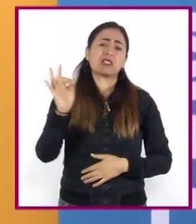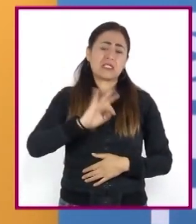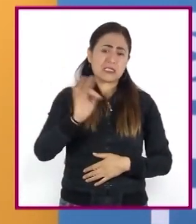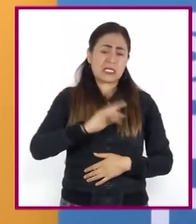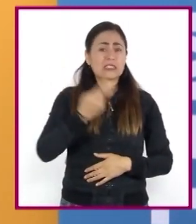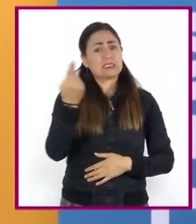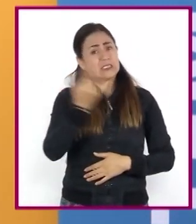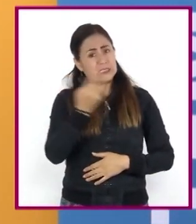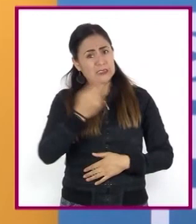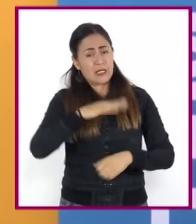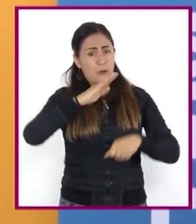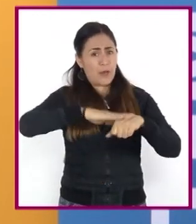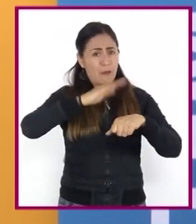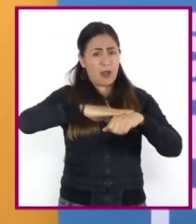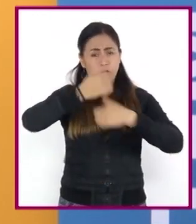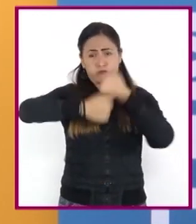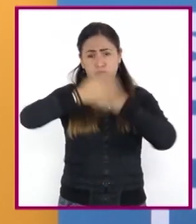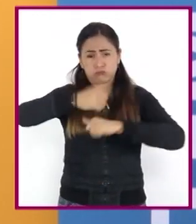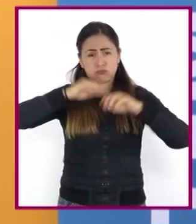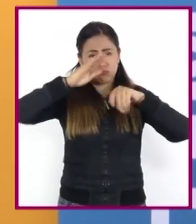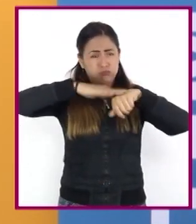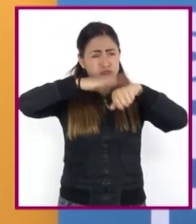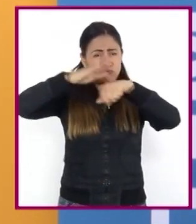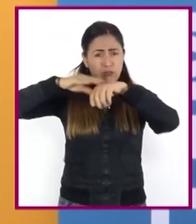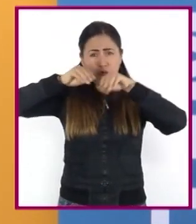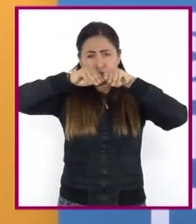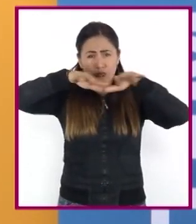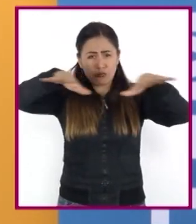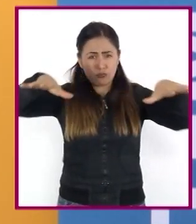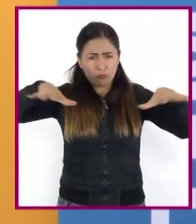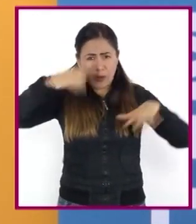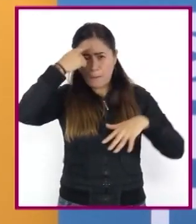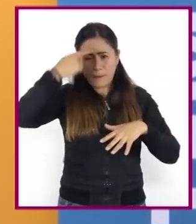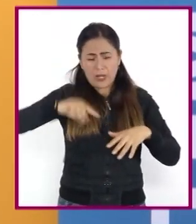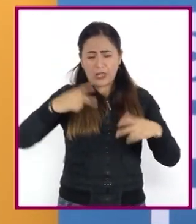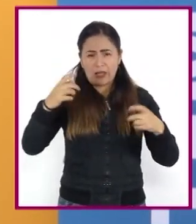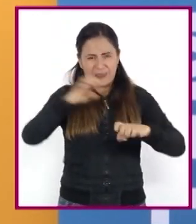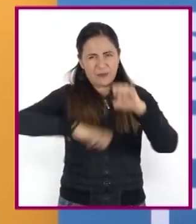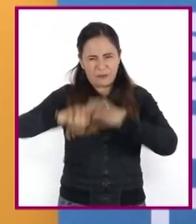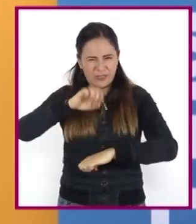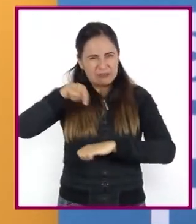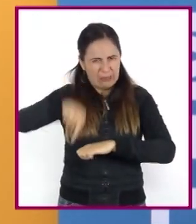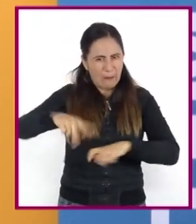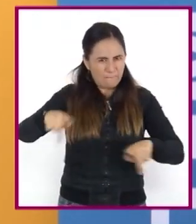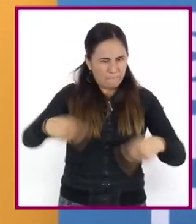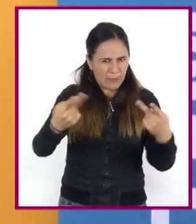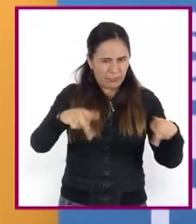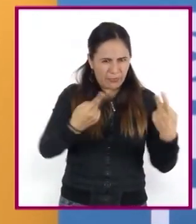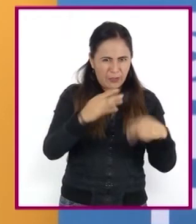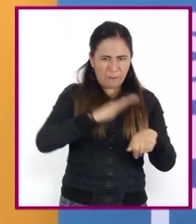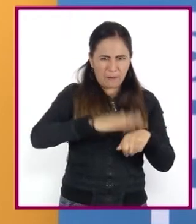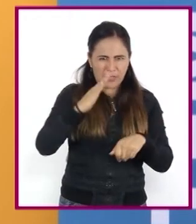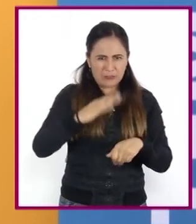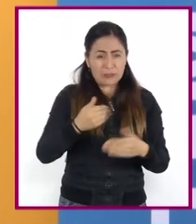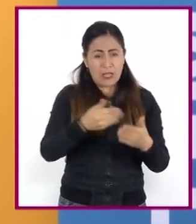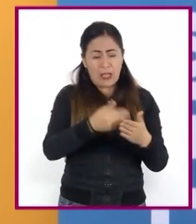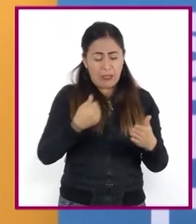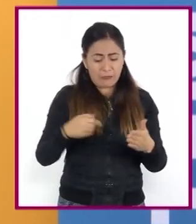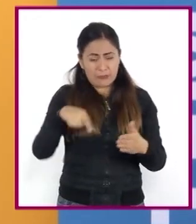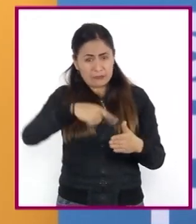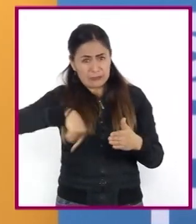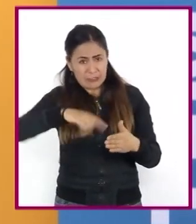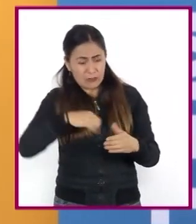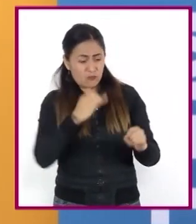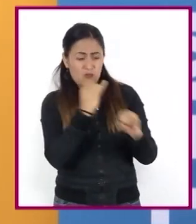necesario reforzar sus campañas publicitarias, con el fin de aumentar sus ventas. Para ello, realizaron una encuesta en